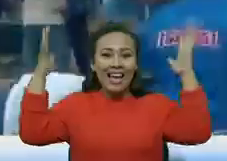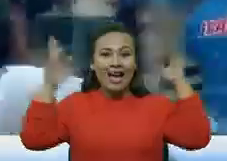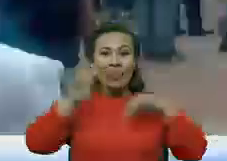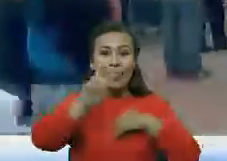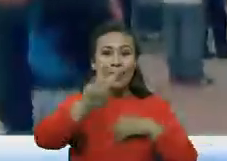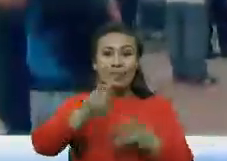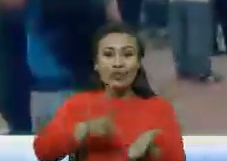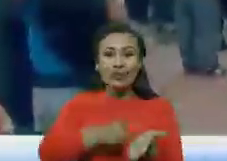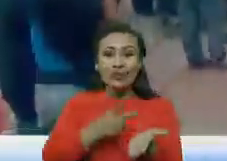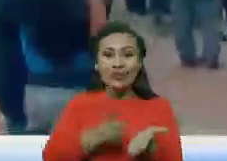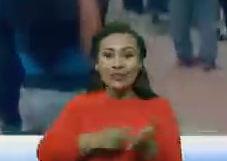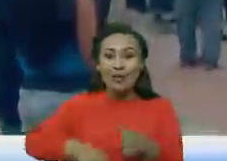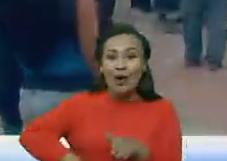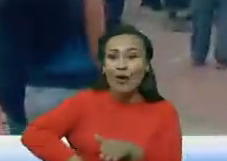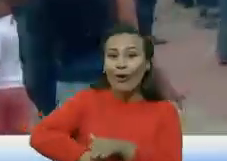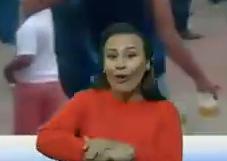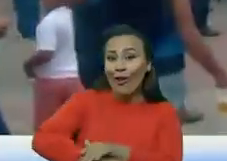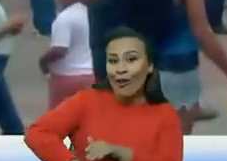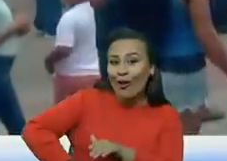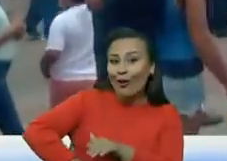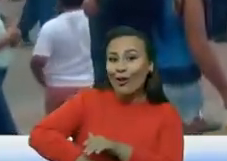millonario.